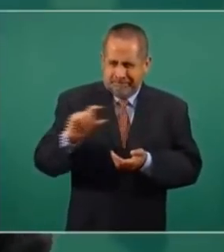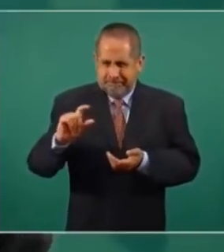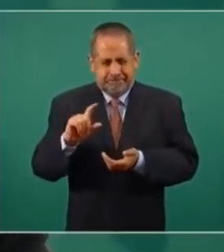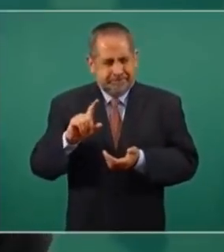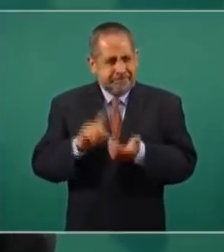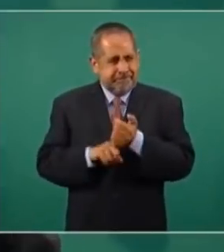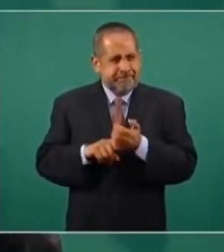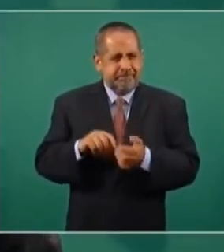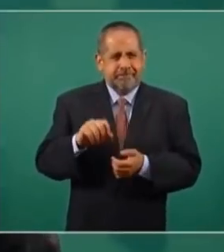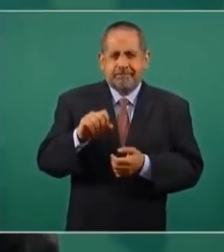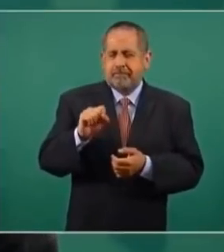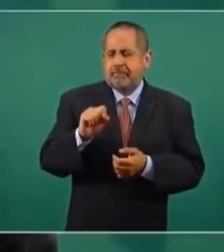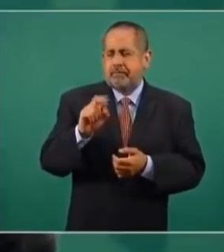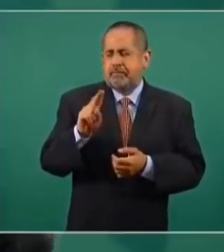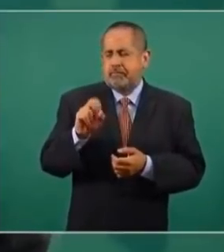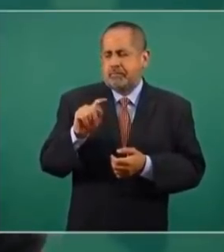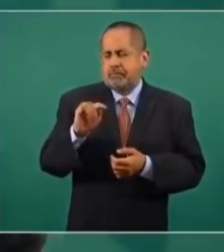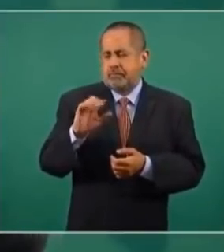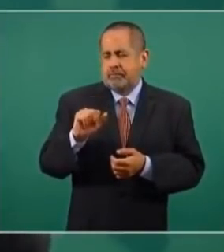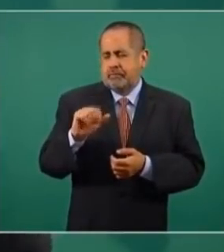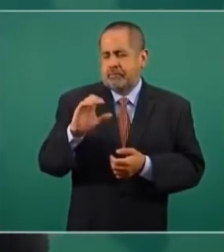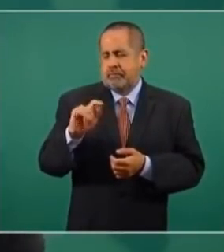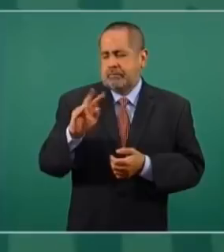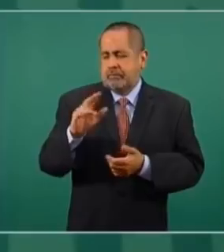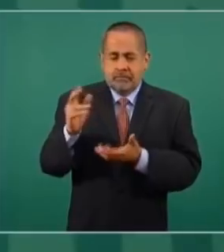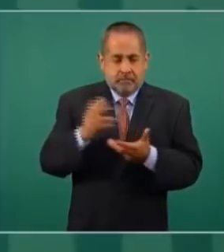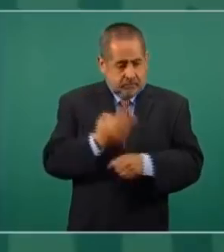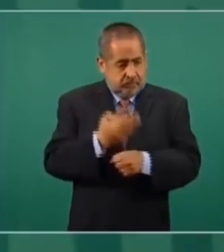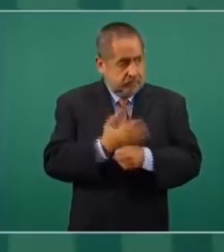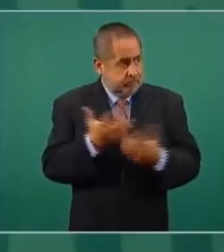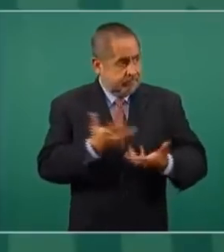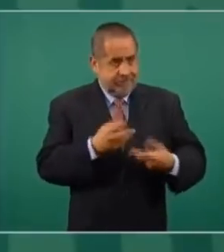la base de la vacuna, ¿por qué no lo estamos usando ahora?